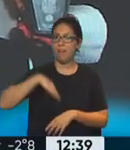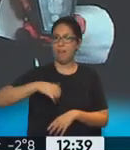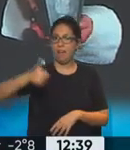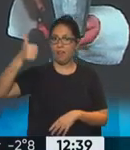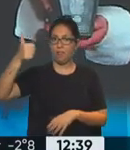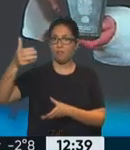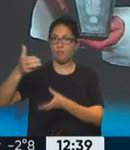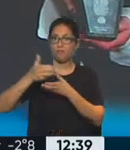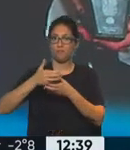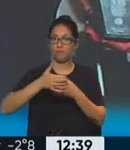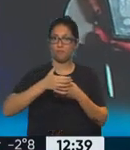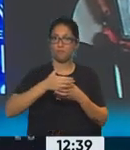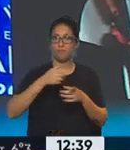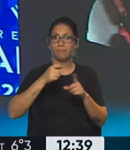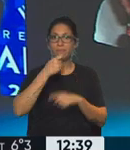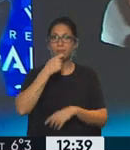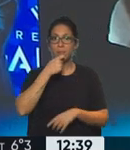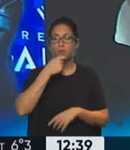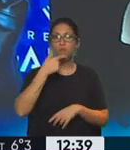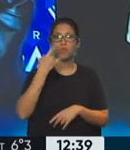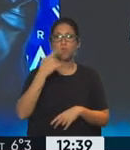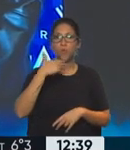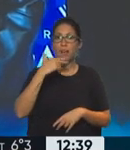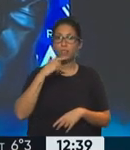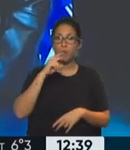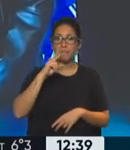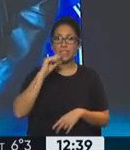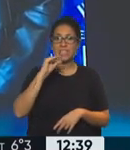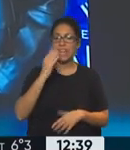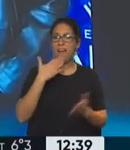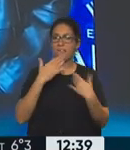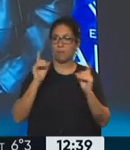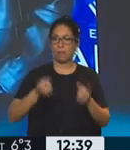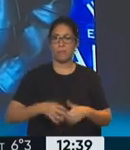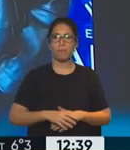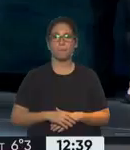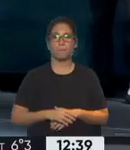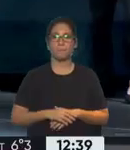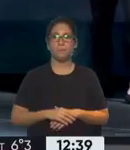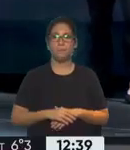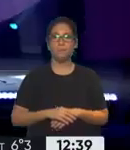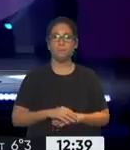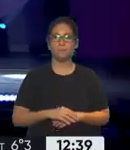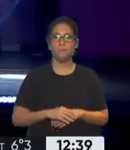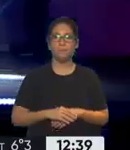él y otras figuras como Mateo Sujatovic, Luna Sujatovic, hablamos y compartimos estos testimonios.